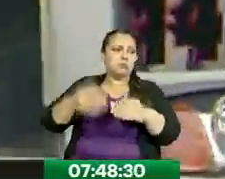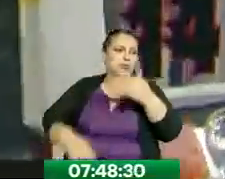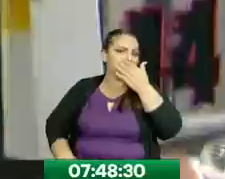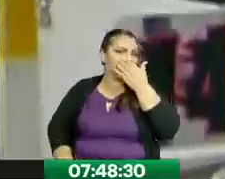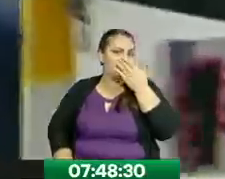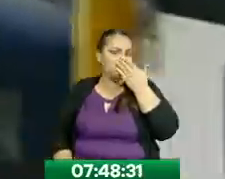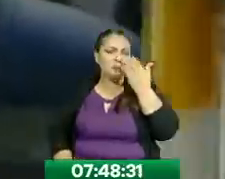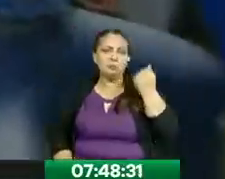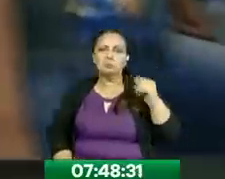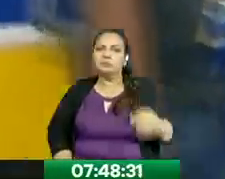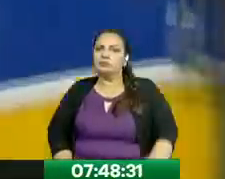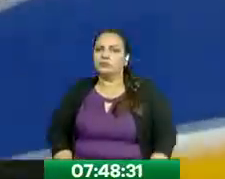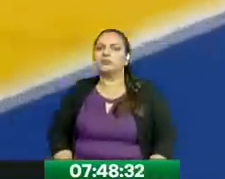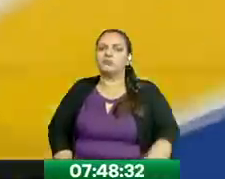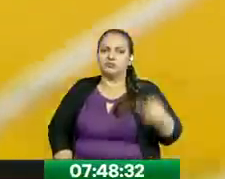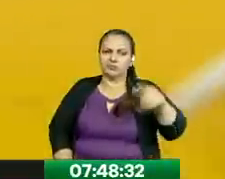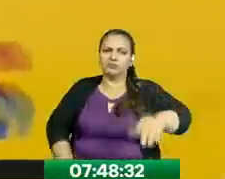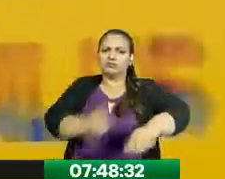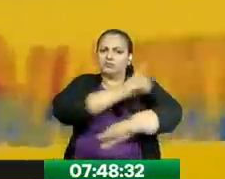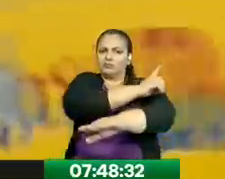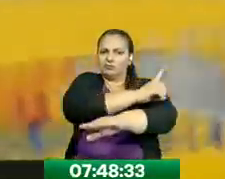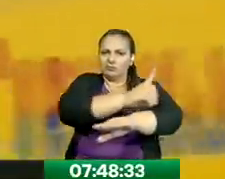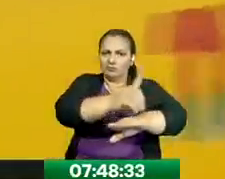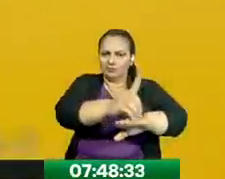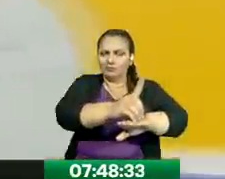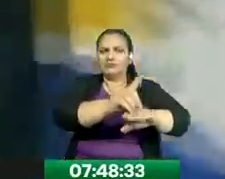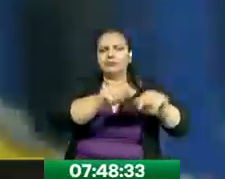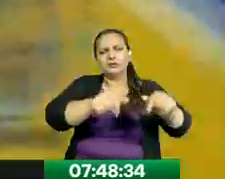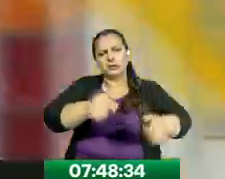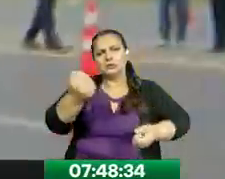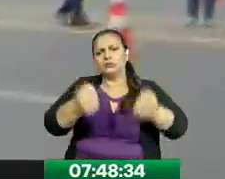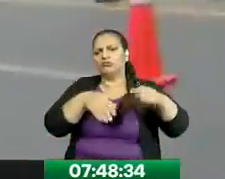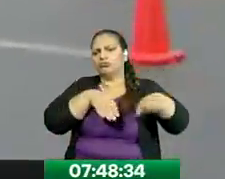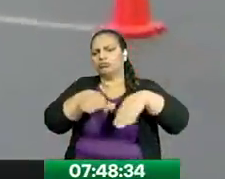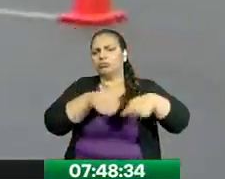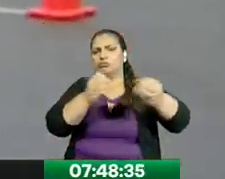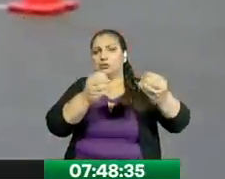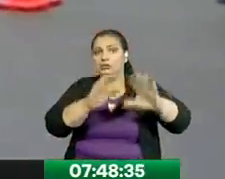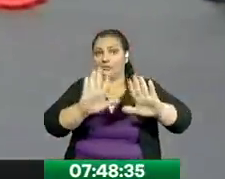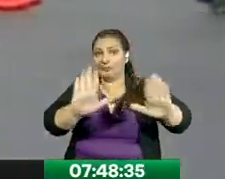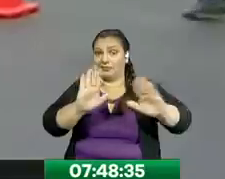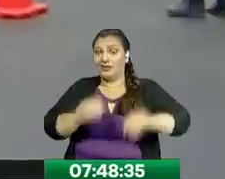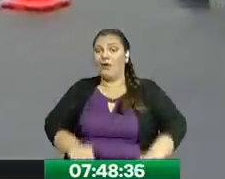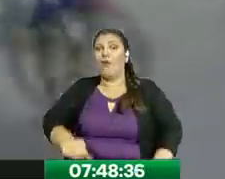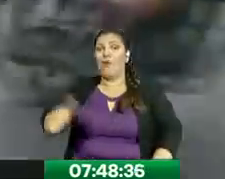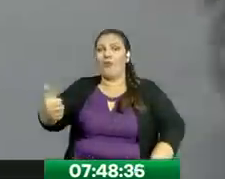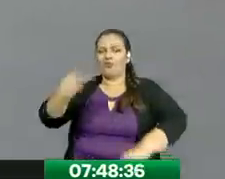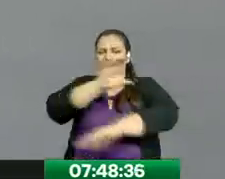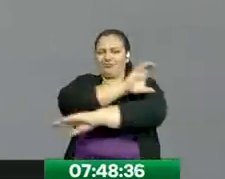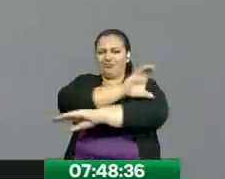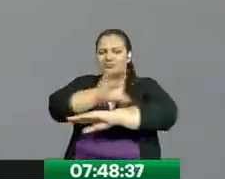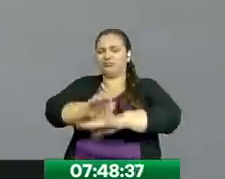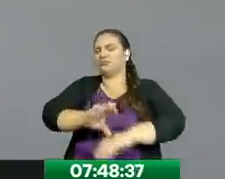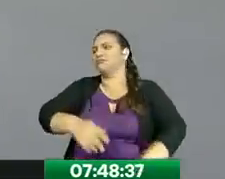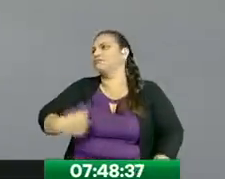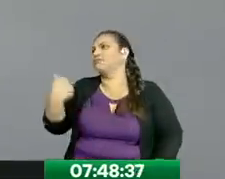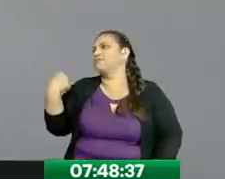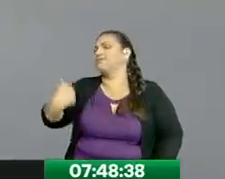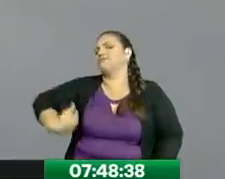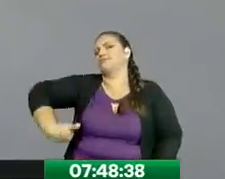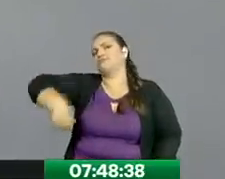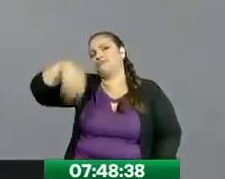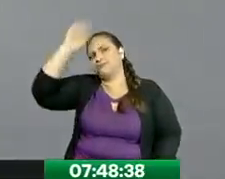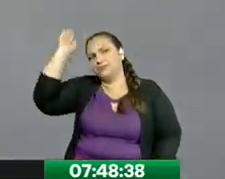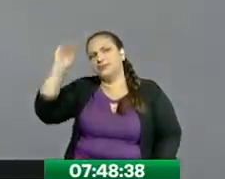vida hacia lo balneario en el pecho hongo donde estimamos que haya cerca de 85 mil vehículos que van a salir hacia